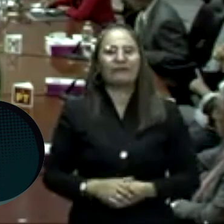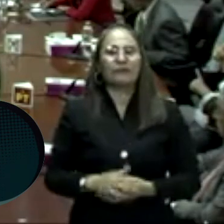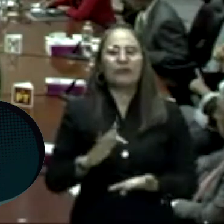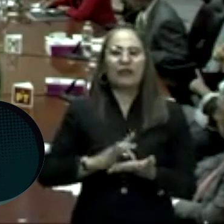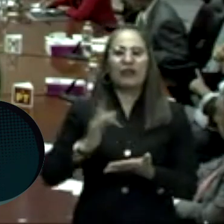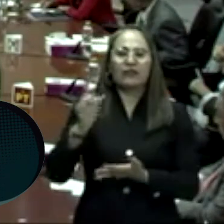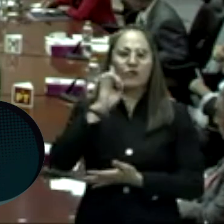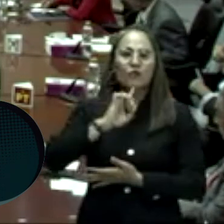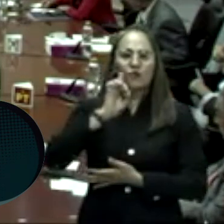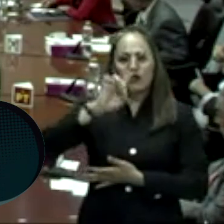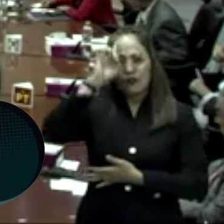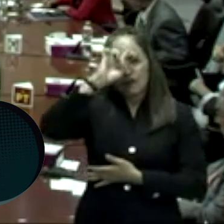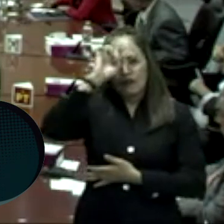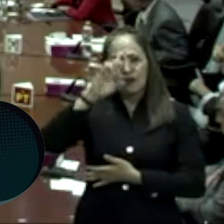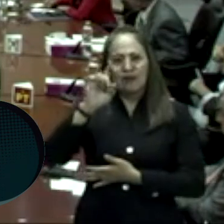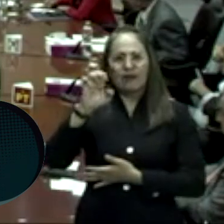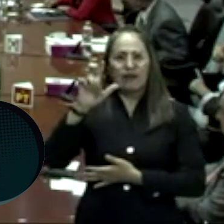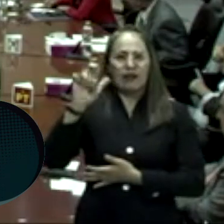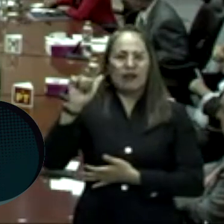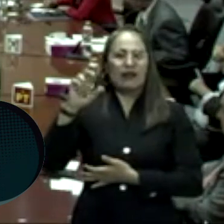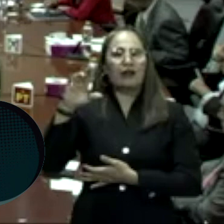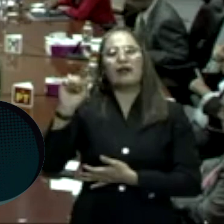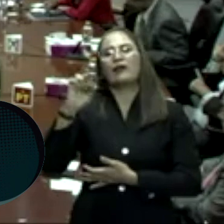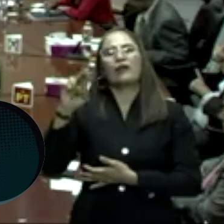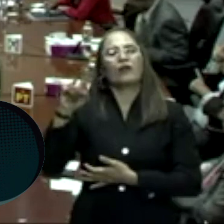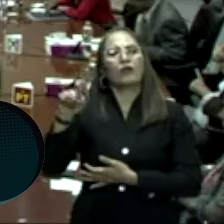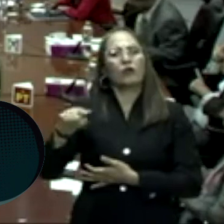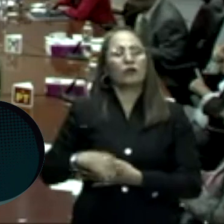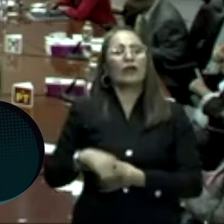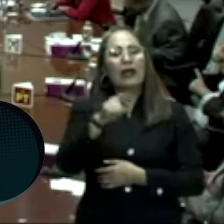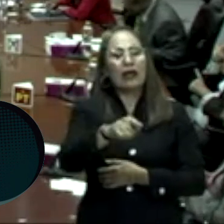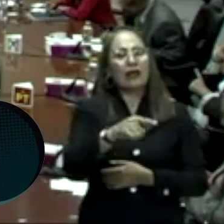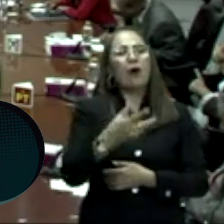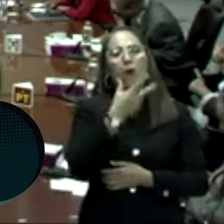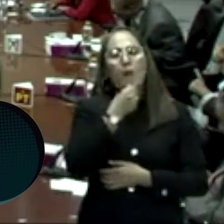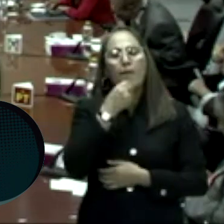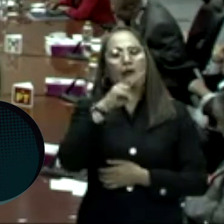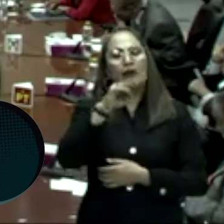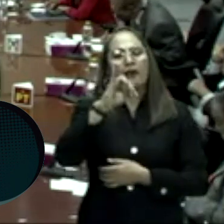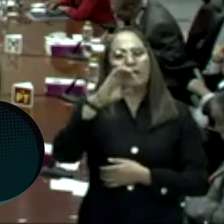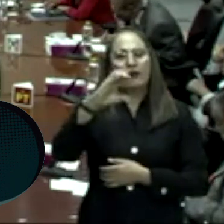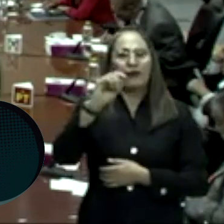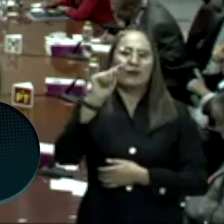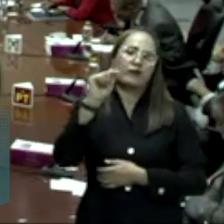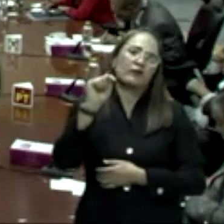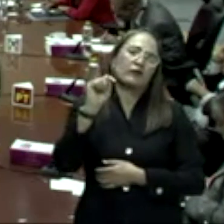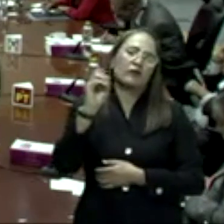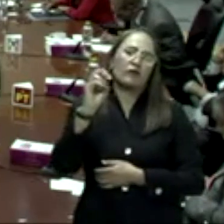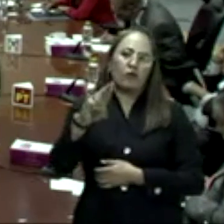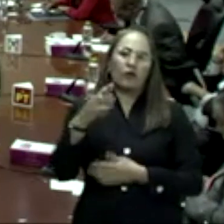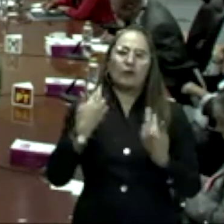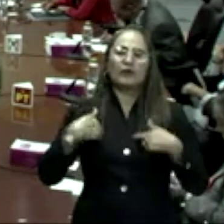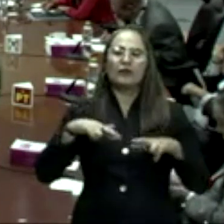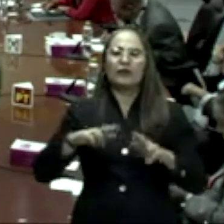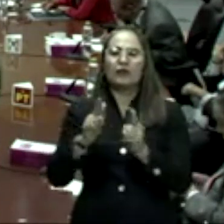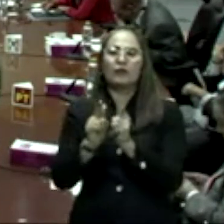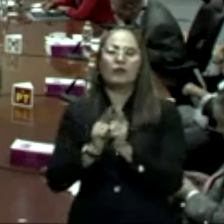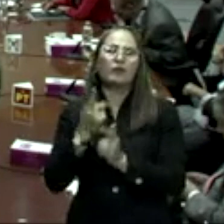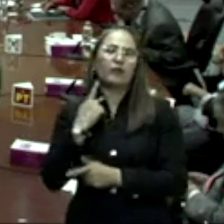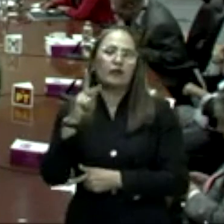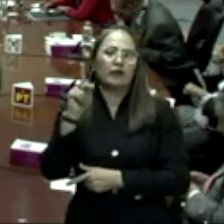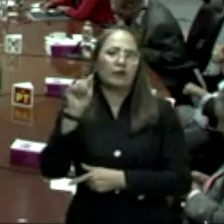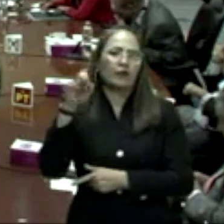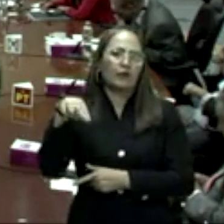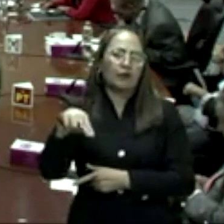La apertura del Consejo del Instituto Nacional Electoral por las elecciones en 6 gubernaturas diferentes también fue el escenario de reclamos de